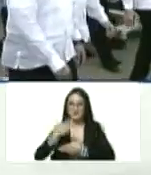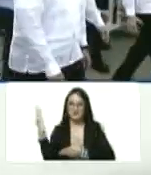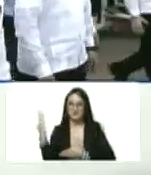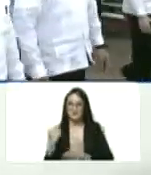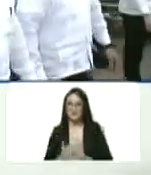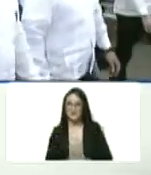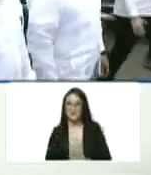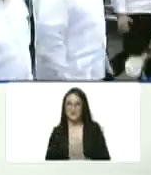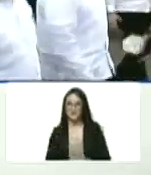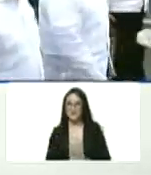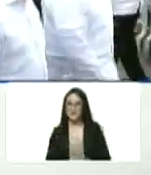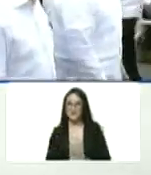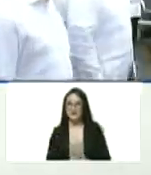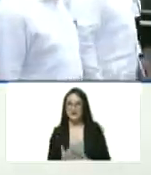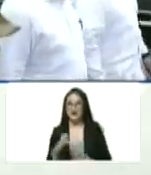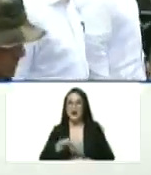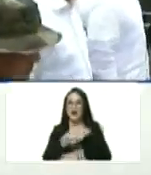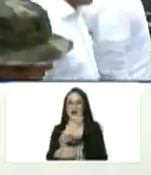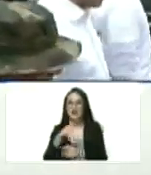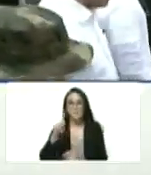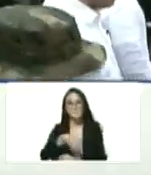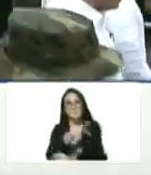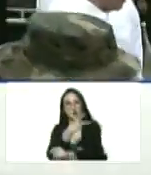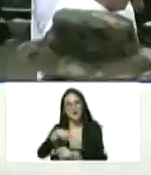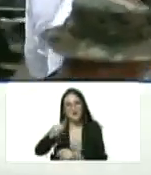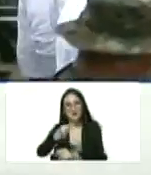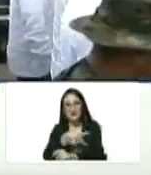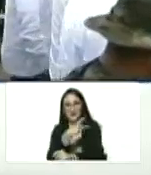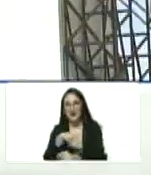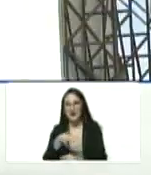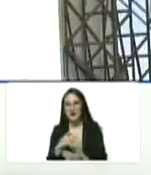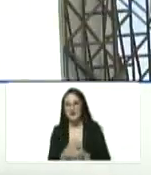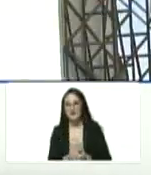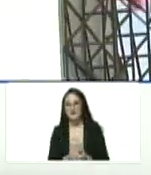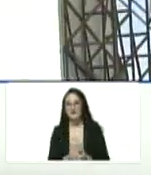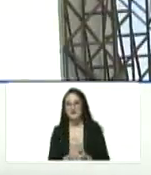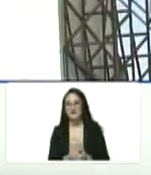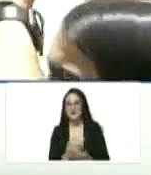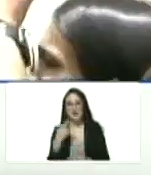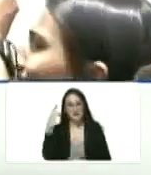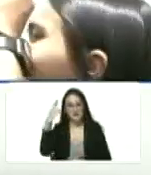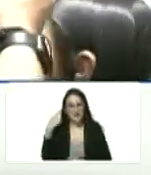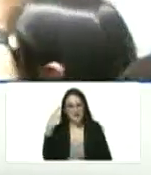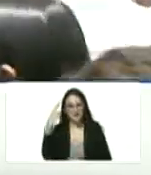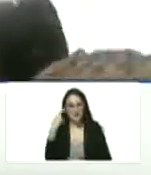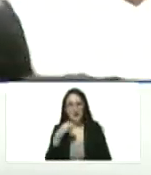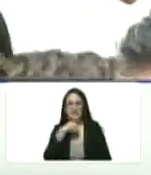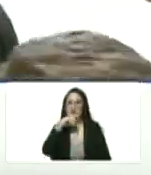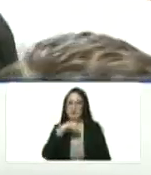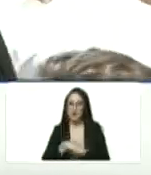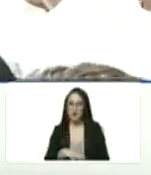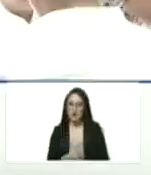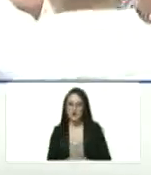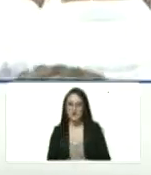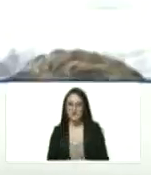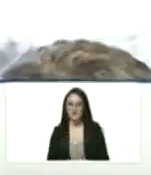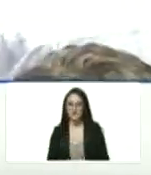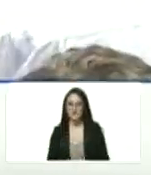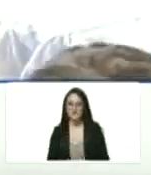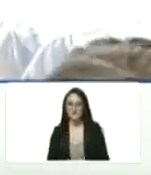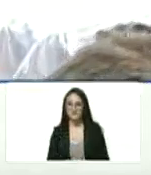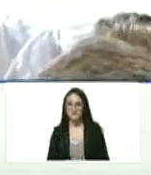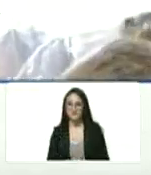Y desde el canto, desde la poesía, desde la plástica, desde la reflexión, desde la historia que